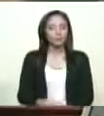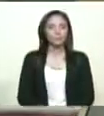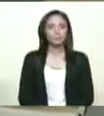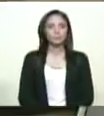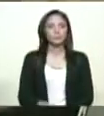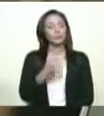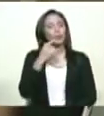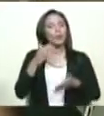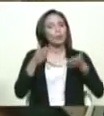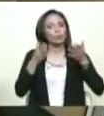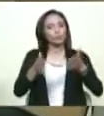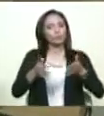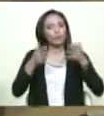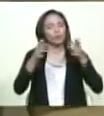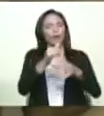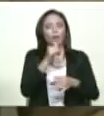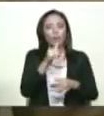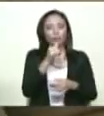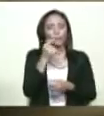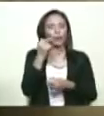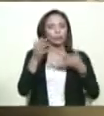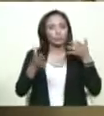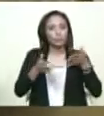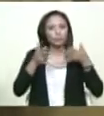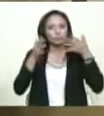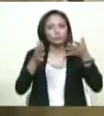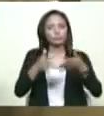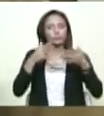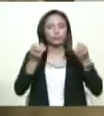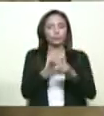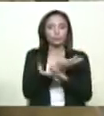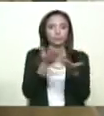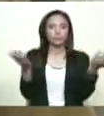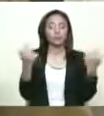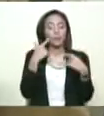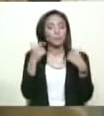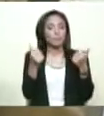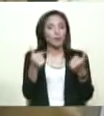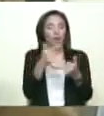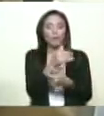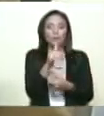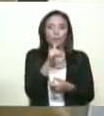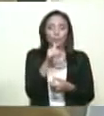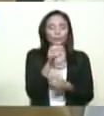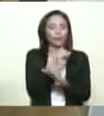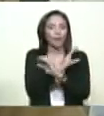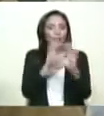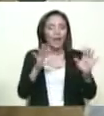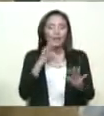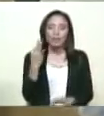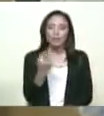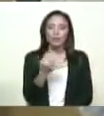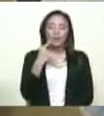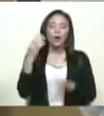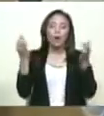orientado informado y orientado bien informado bien orientado